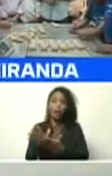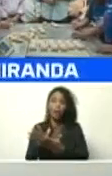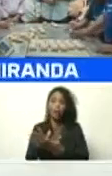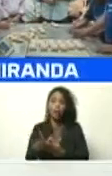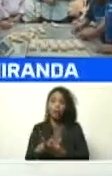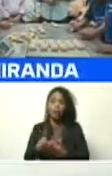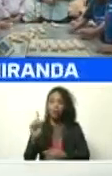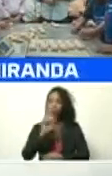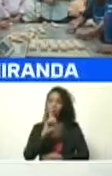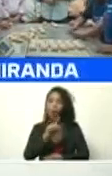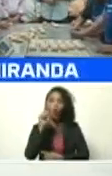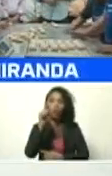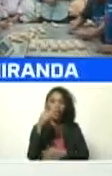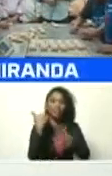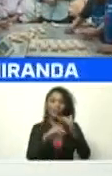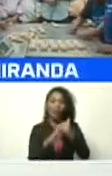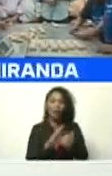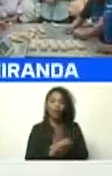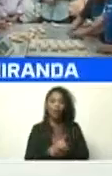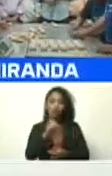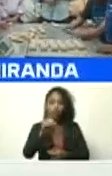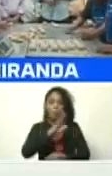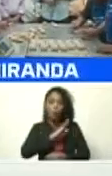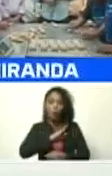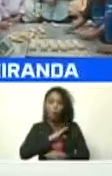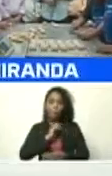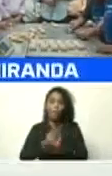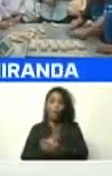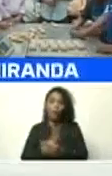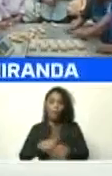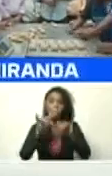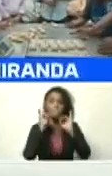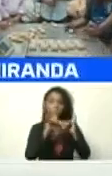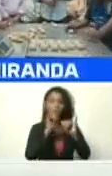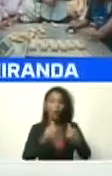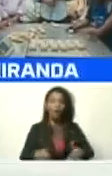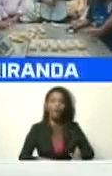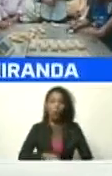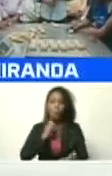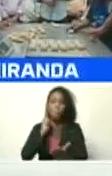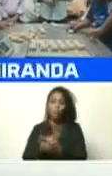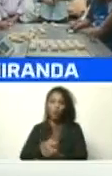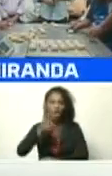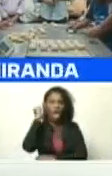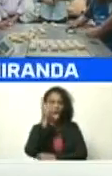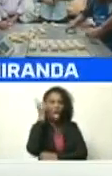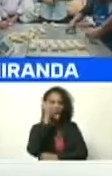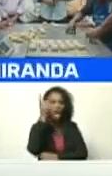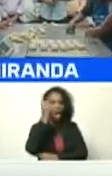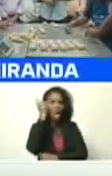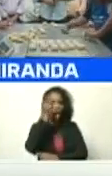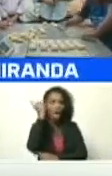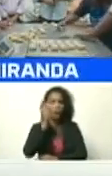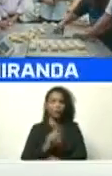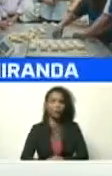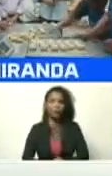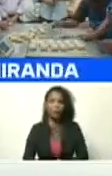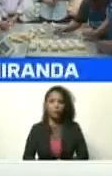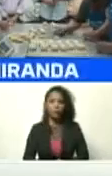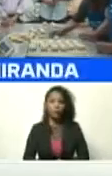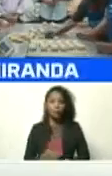no, usted se fue por sus propios medios, regresa por sus propios medios. Un regaño le hacía, Mimú.